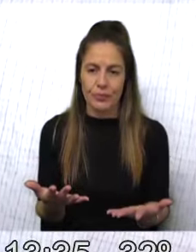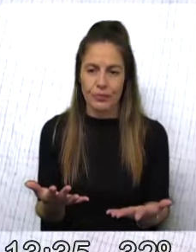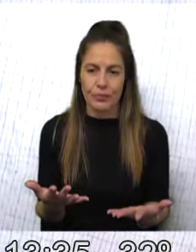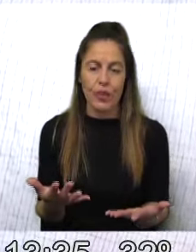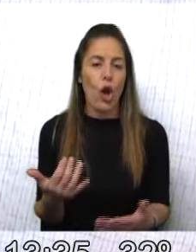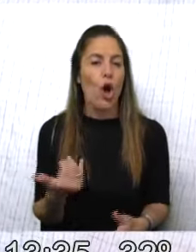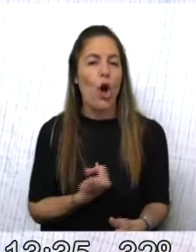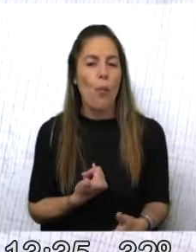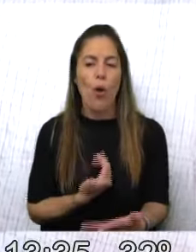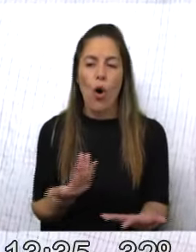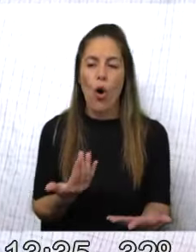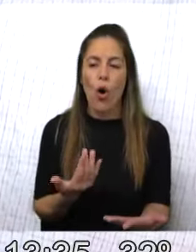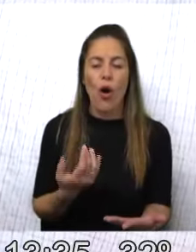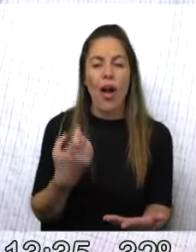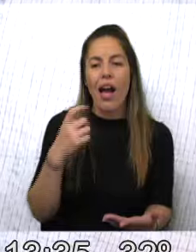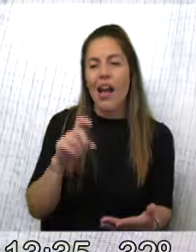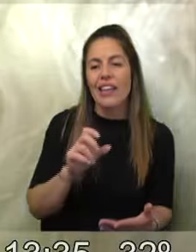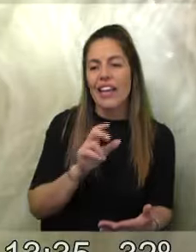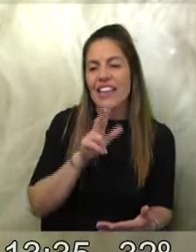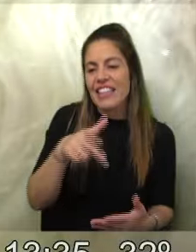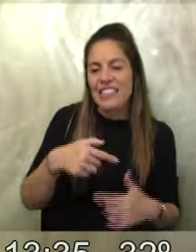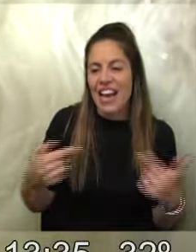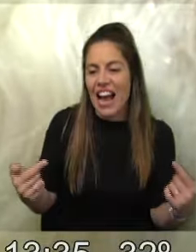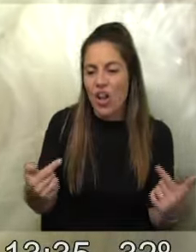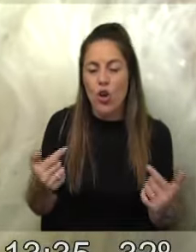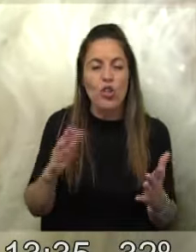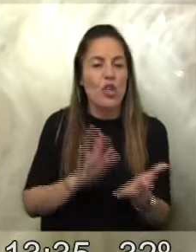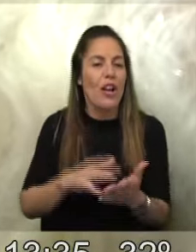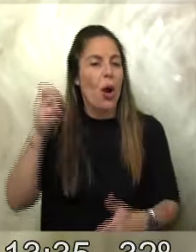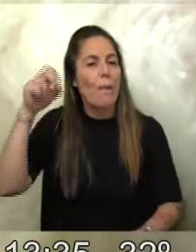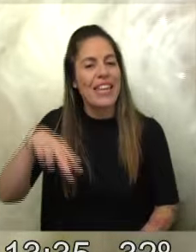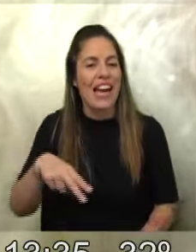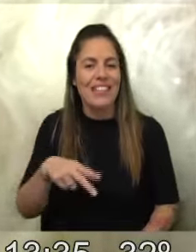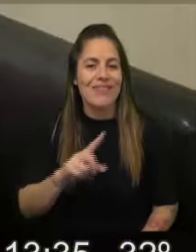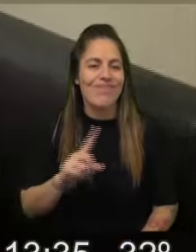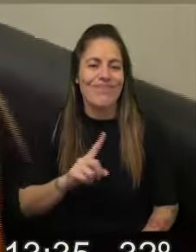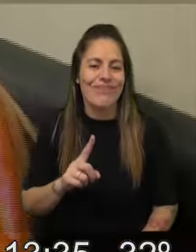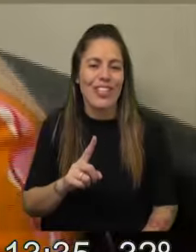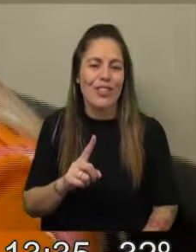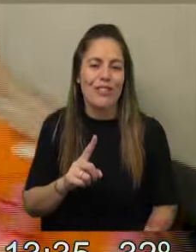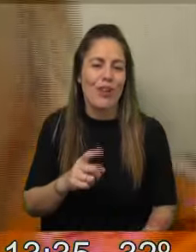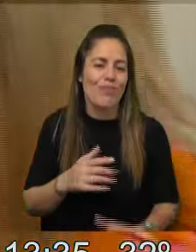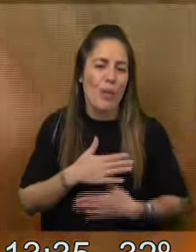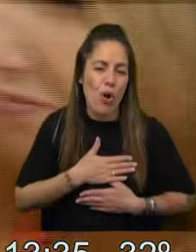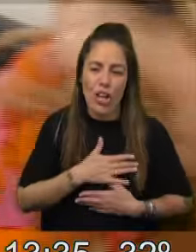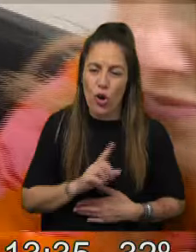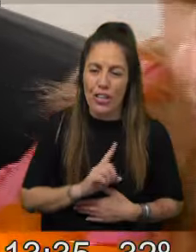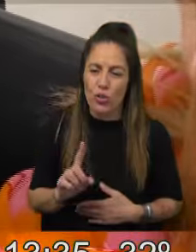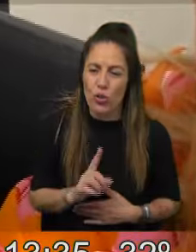Es como cuando alguien te dice algo sobre lo que estás opinando y no te llena, no se pone el corazón,